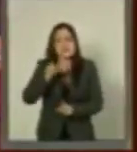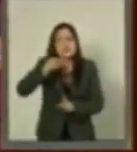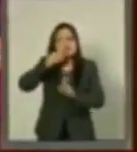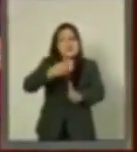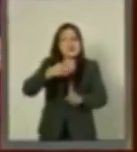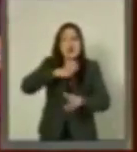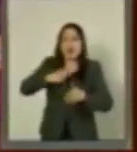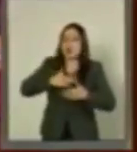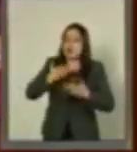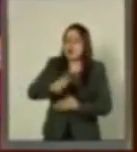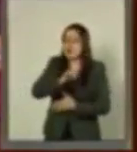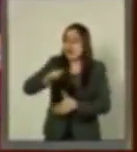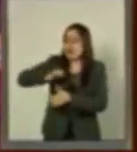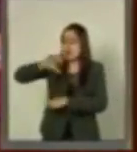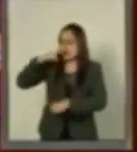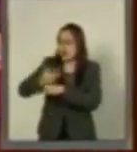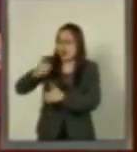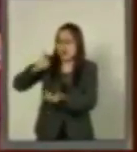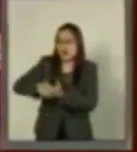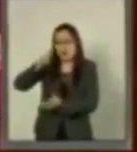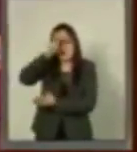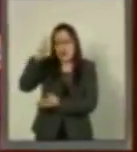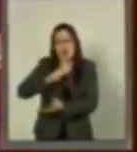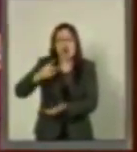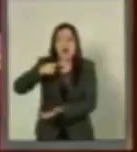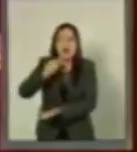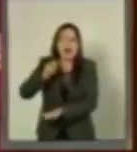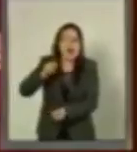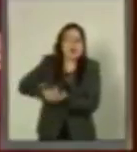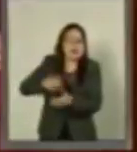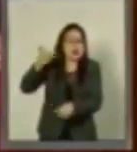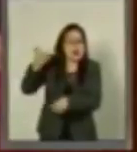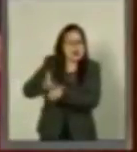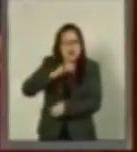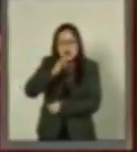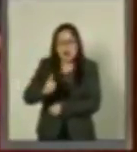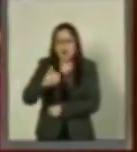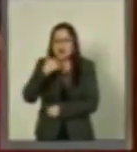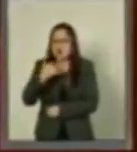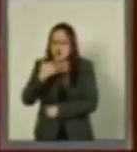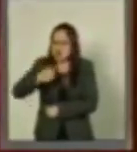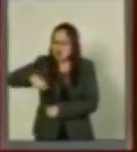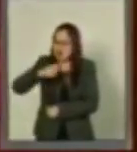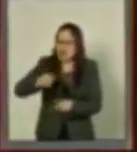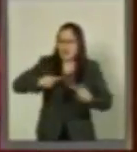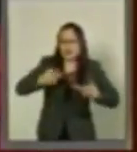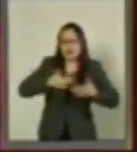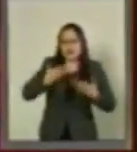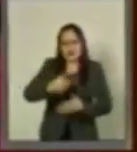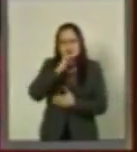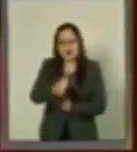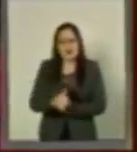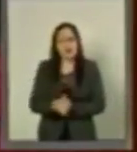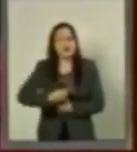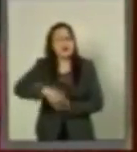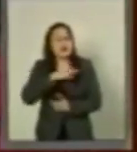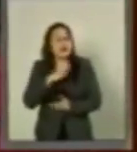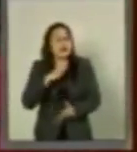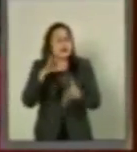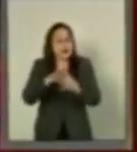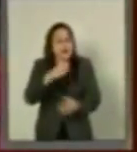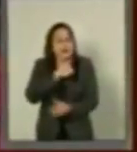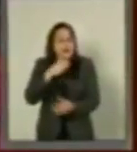no cree en sus autoridades por los altos índices de impunidad y también de corrupción. En principio es preciso